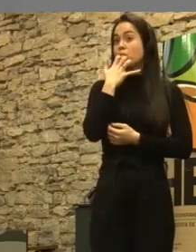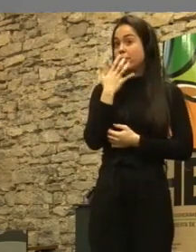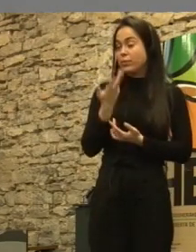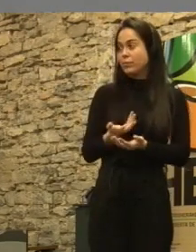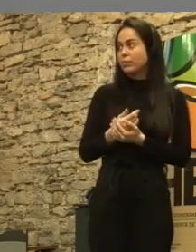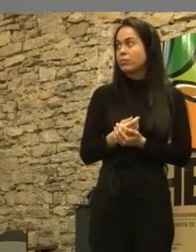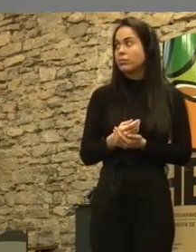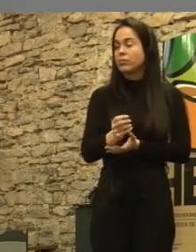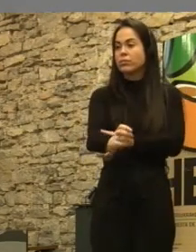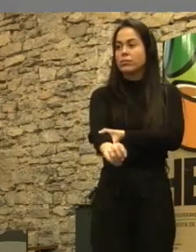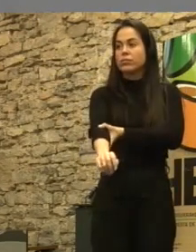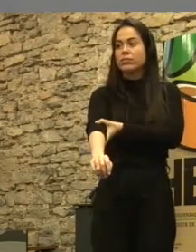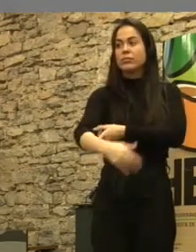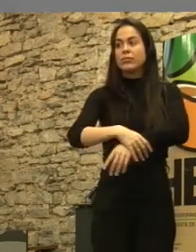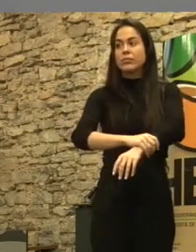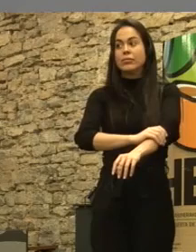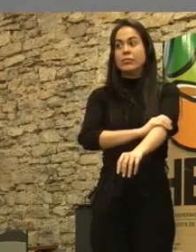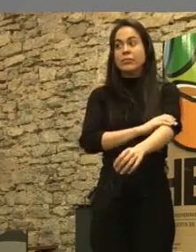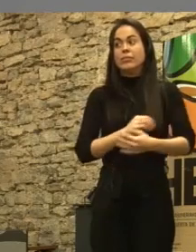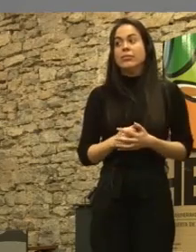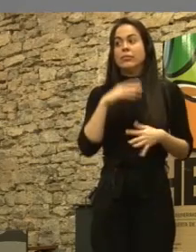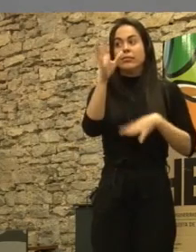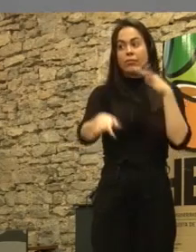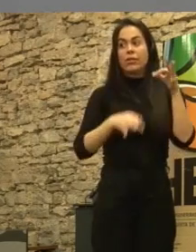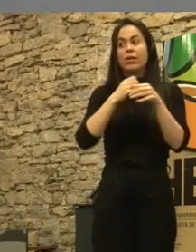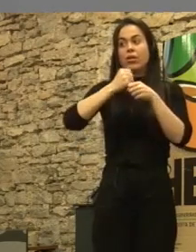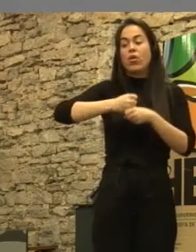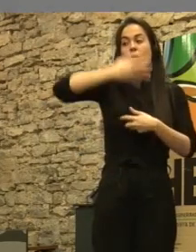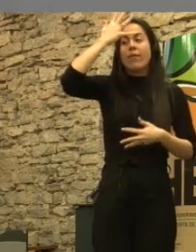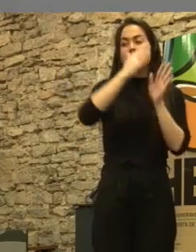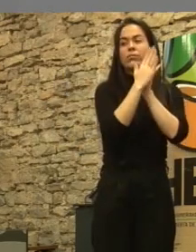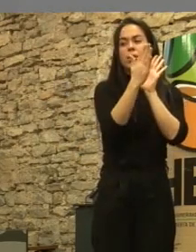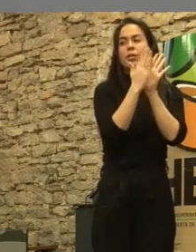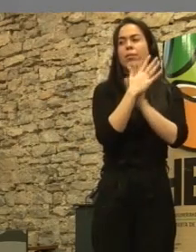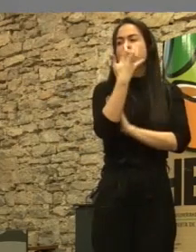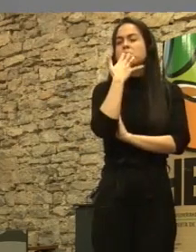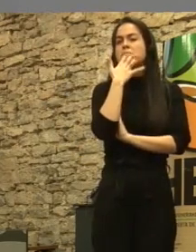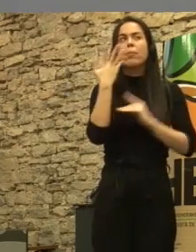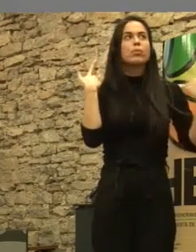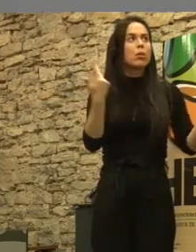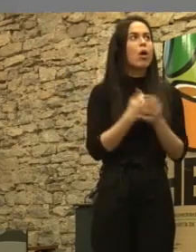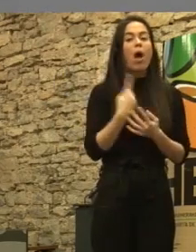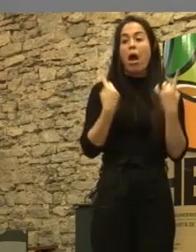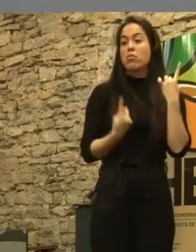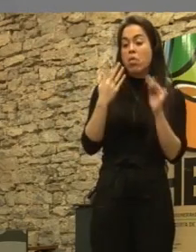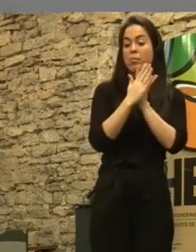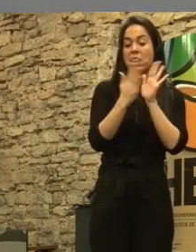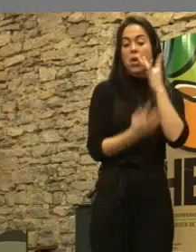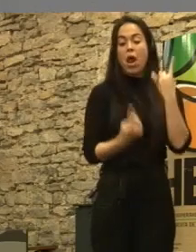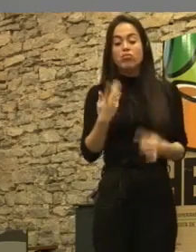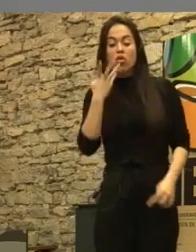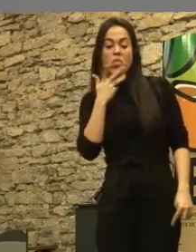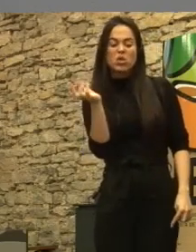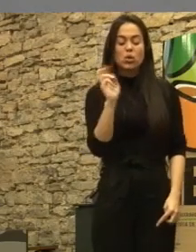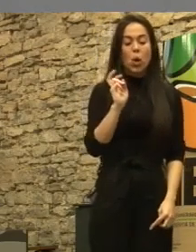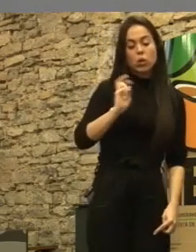perfecto para hablar de ello, la organización de una comunidad de vecinos o de un inmueble, ¿no? Hay mucha gente, unos se conocerán, otros no y tal, pero comparten el mismo espacio, comparten los